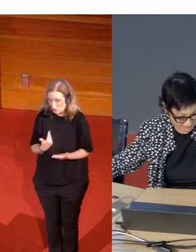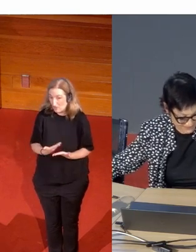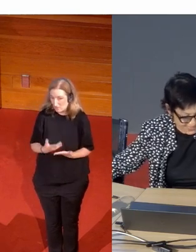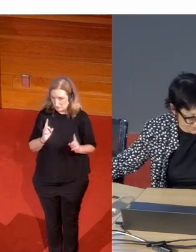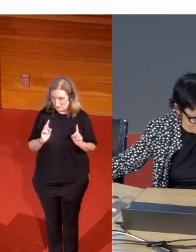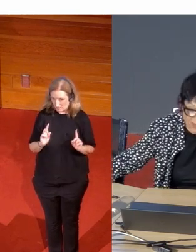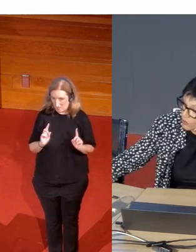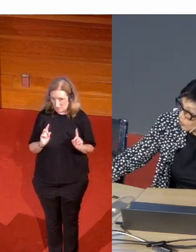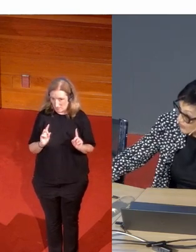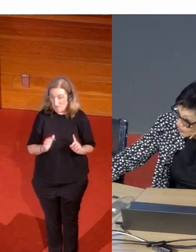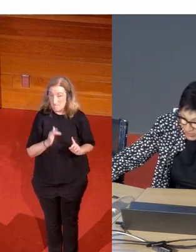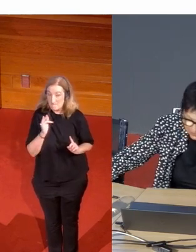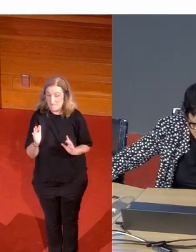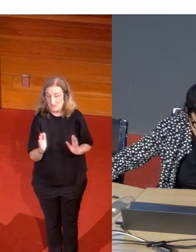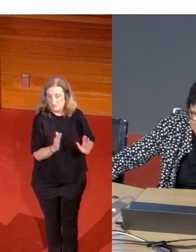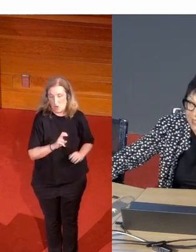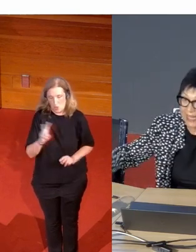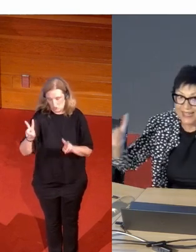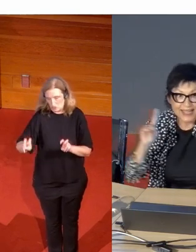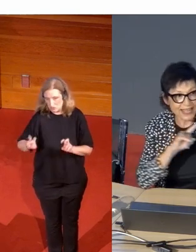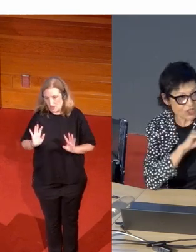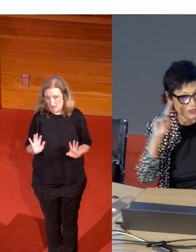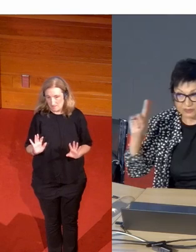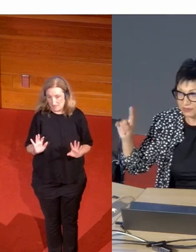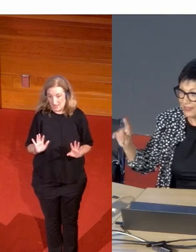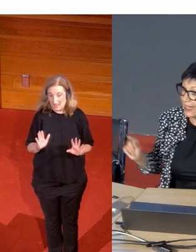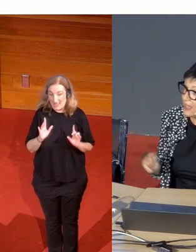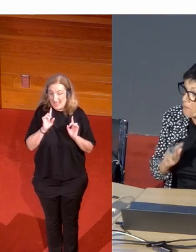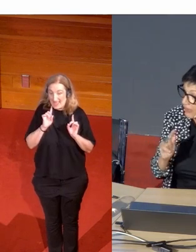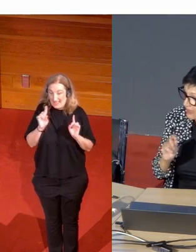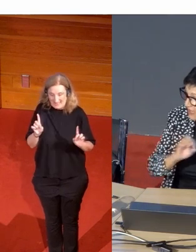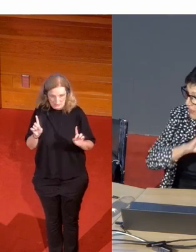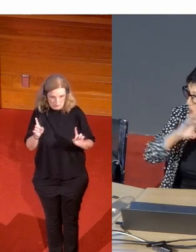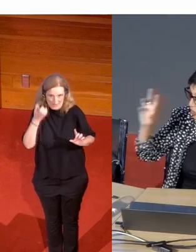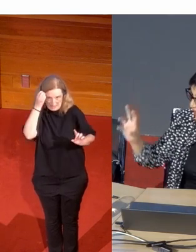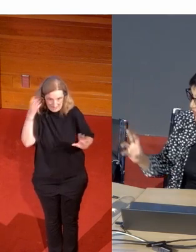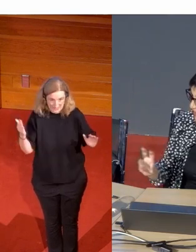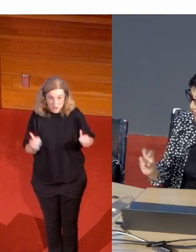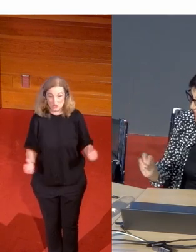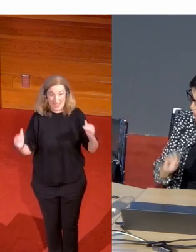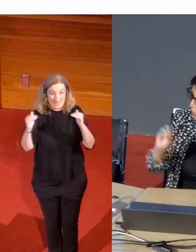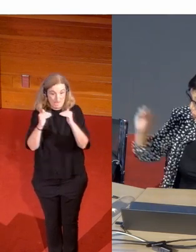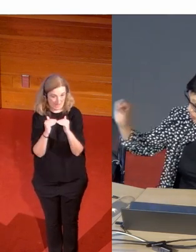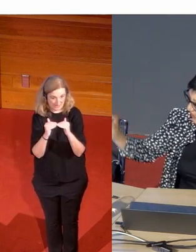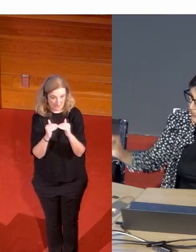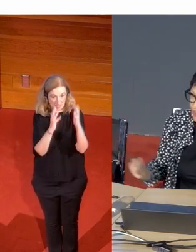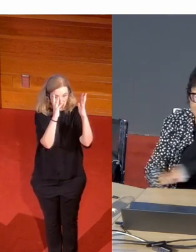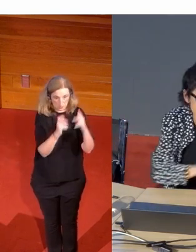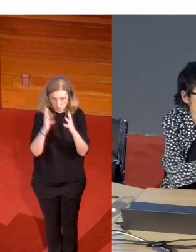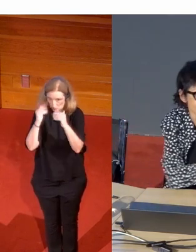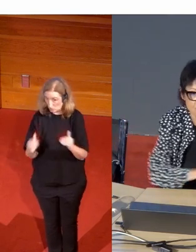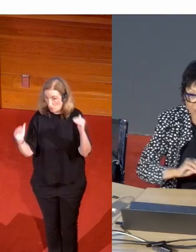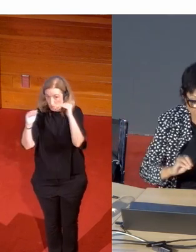estado más luego otra cosa en caso de que haya empate en el famoso colegio electoral en votos